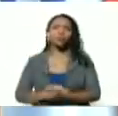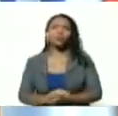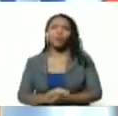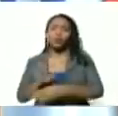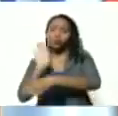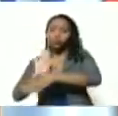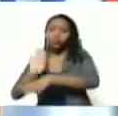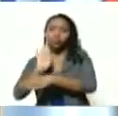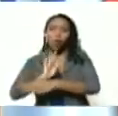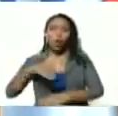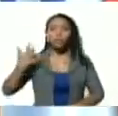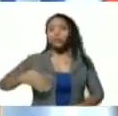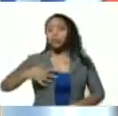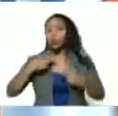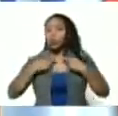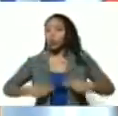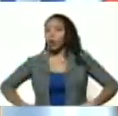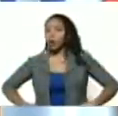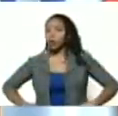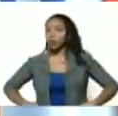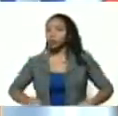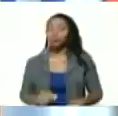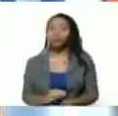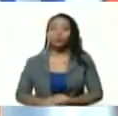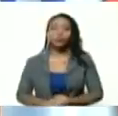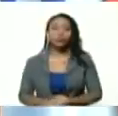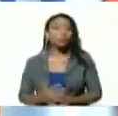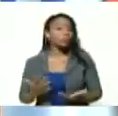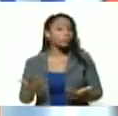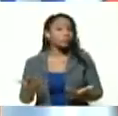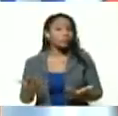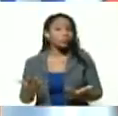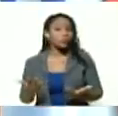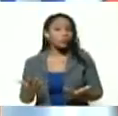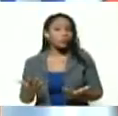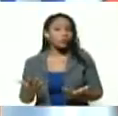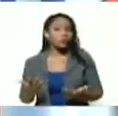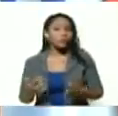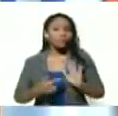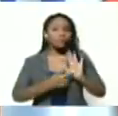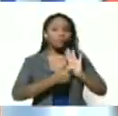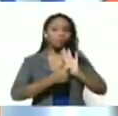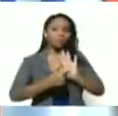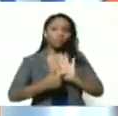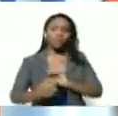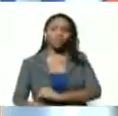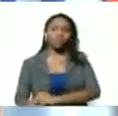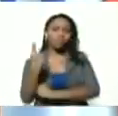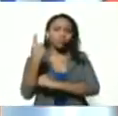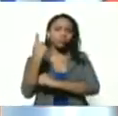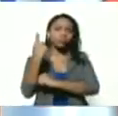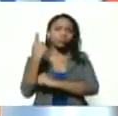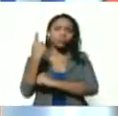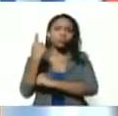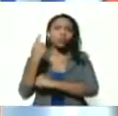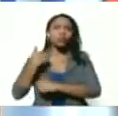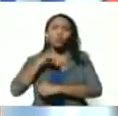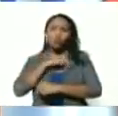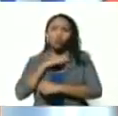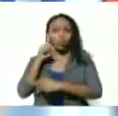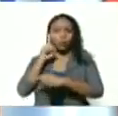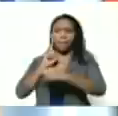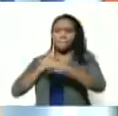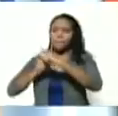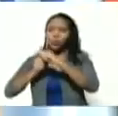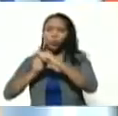protectora de los derechos humanos, de señalar en primer lugar lo que hemos ido